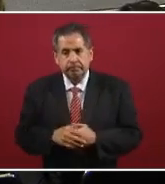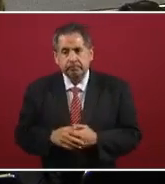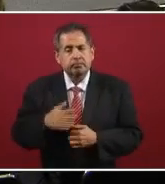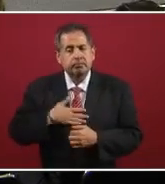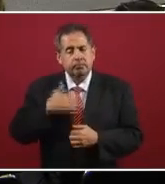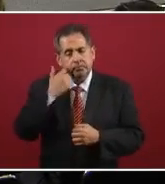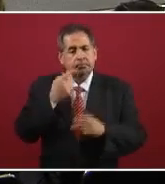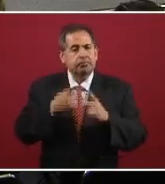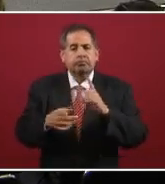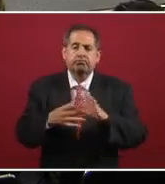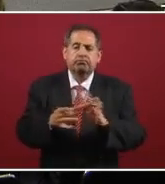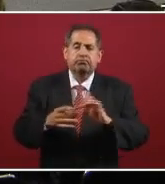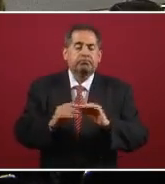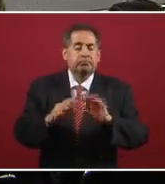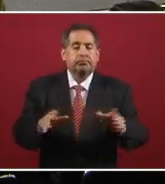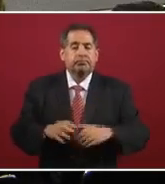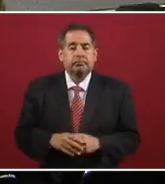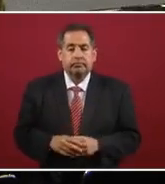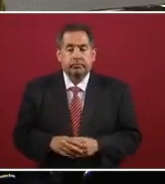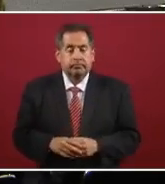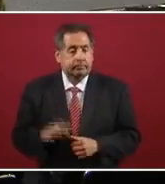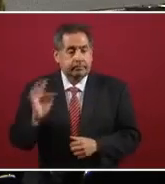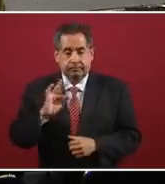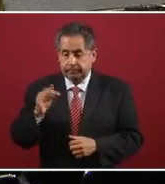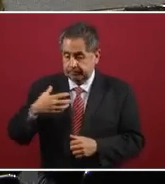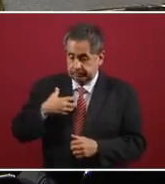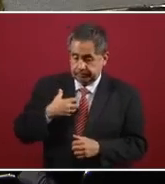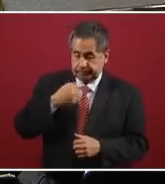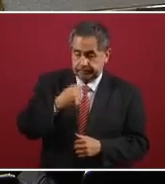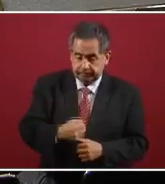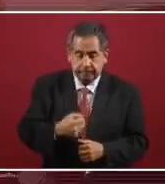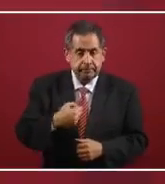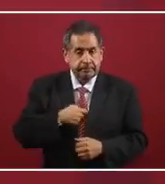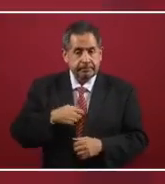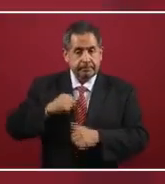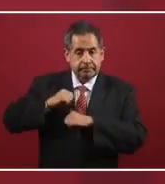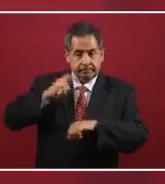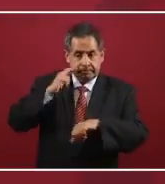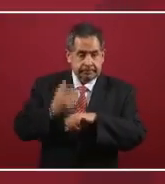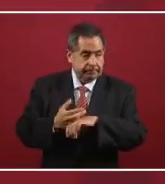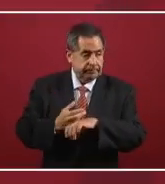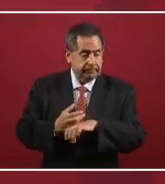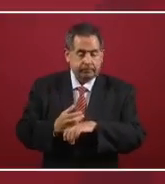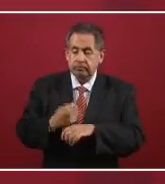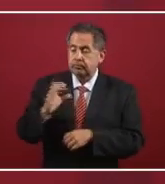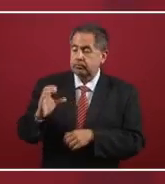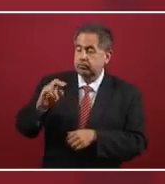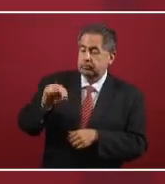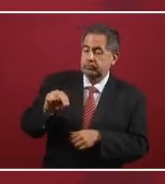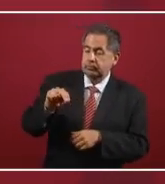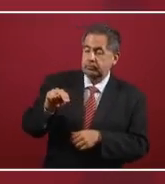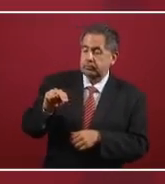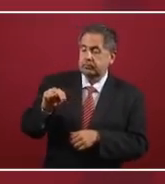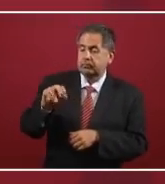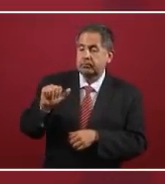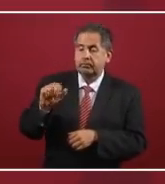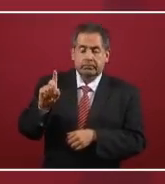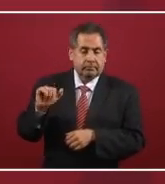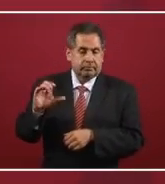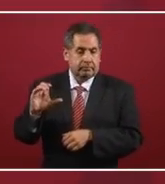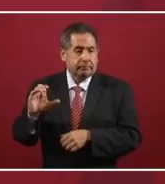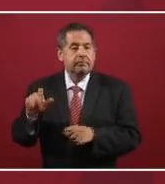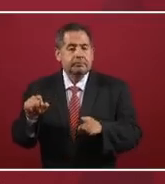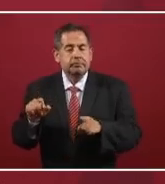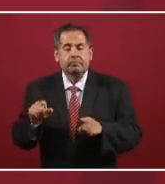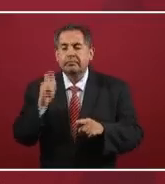empezar por decir que el que se me haya hecho esta encomienda de encabezar la Comisión Nacional contra las Adicciones, si bien a tono personal para mí